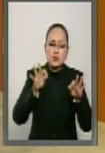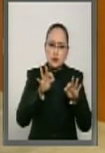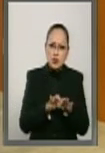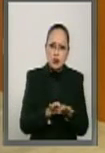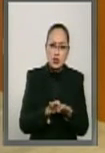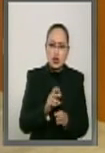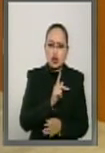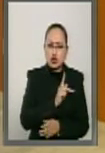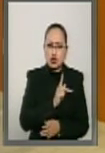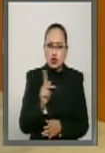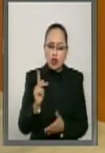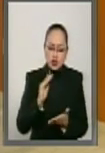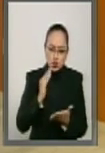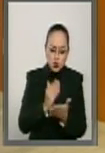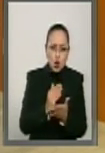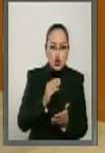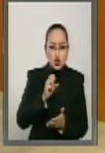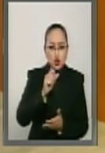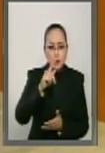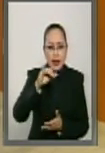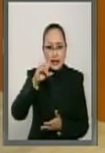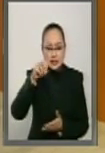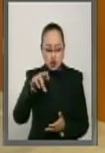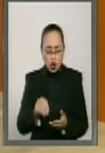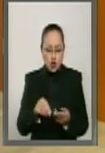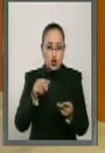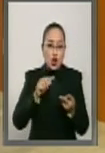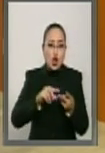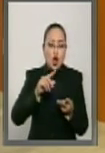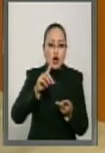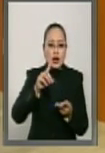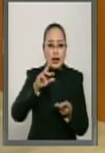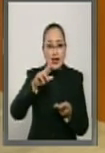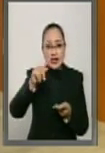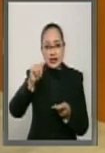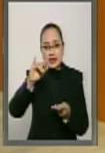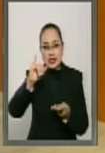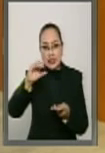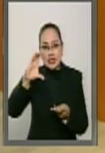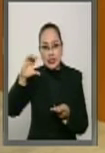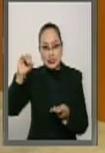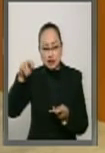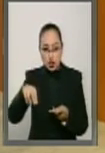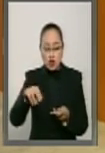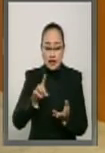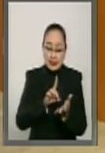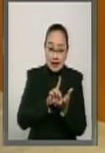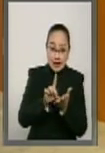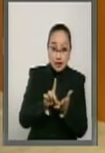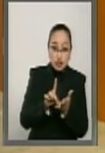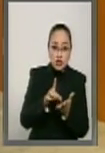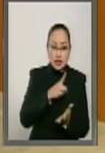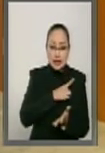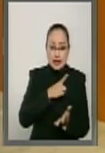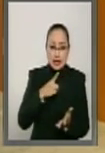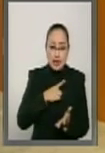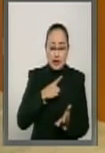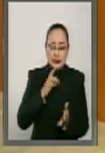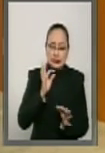que toda suspensión o restricción de derechos deberá ser oportuna,